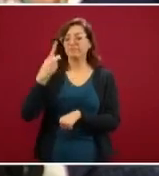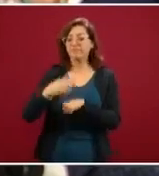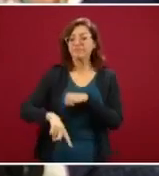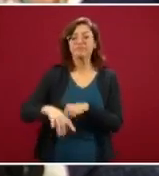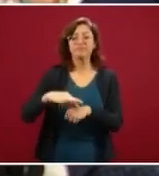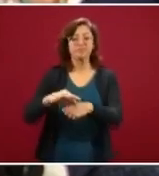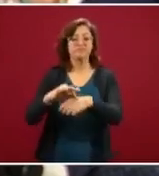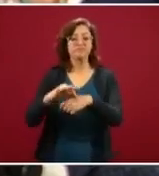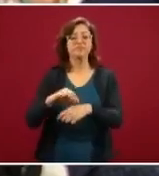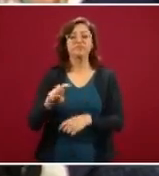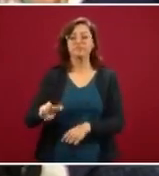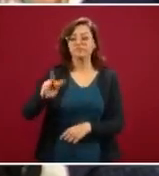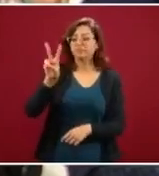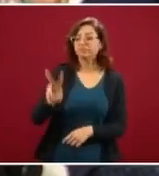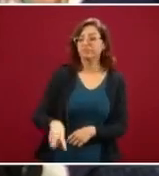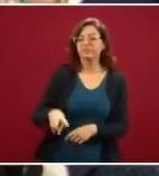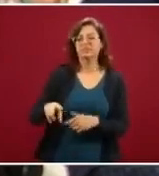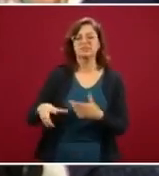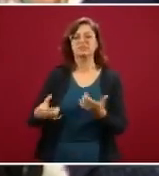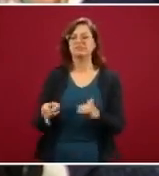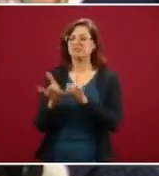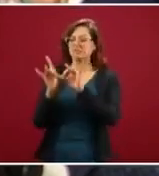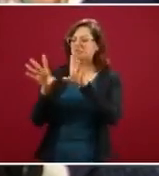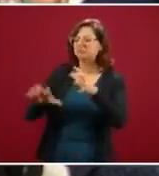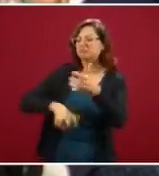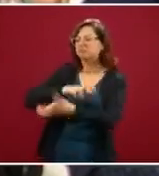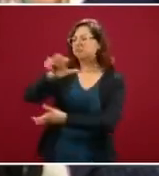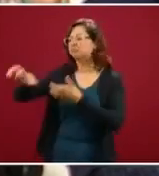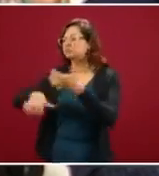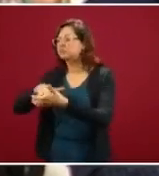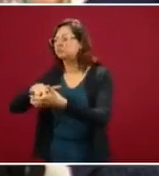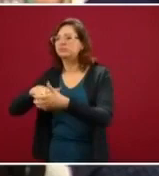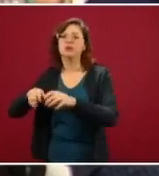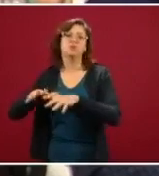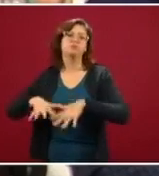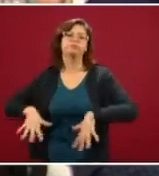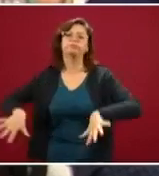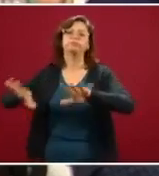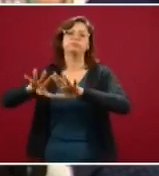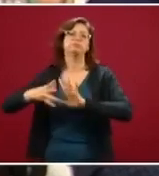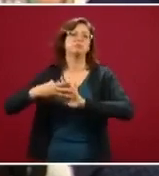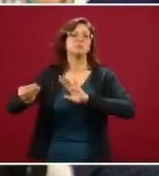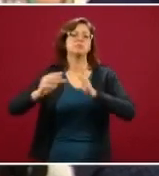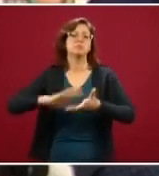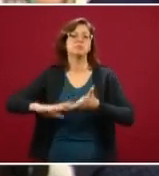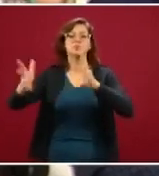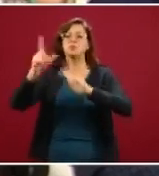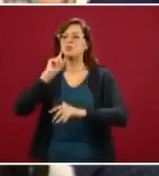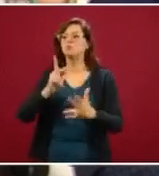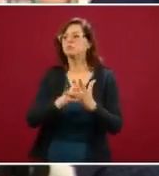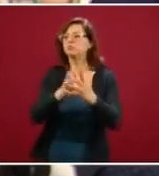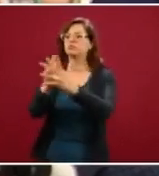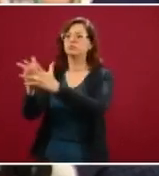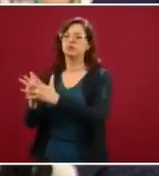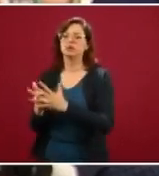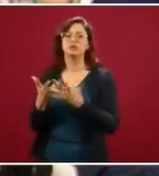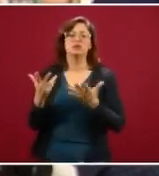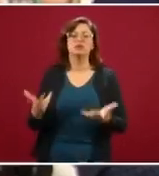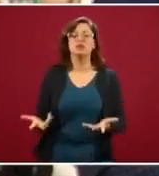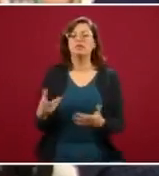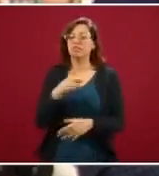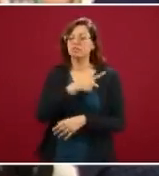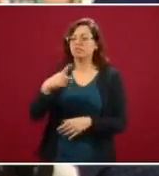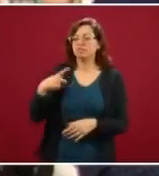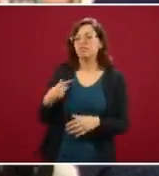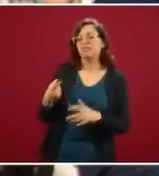que es a partir de ahí donde se generan los feminicidios, la violencia en general que estamos padeciendo en este país y que se debe atacar de raíz,